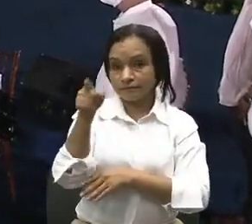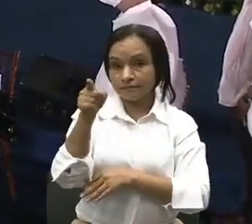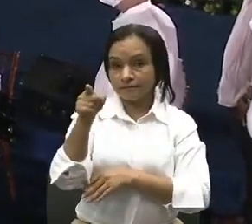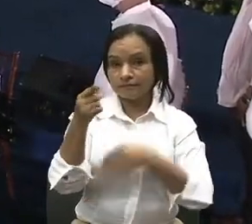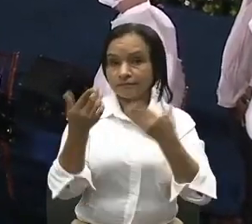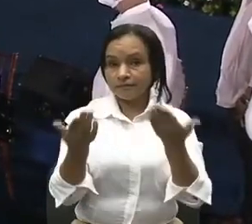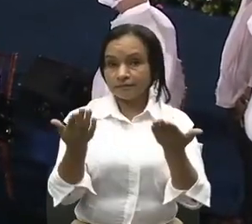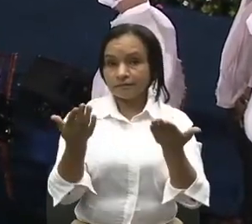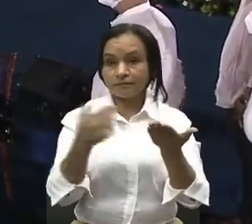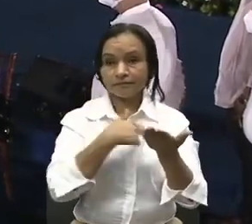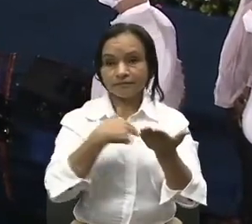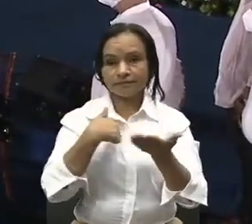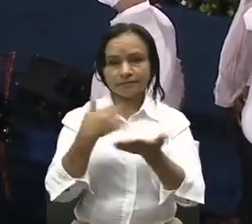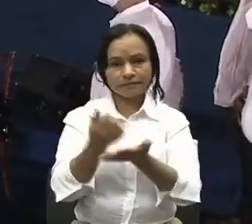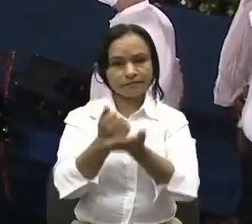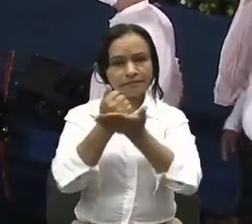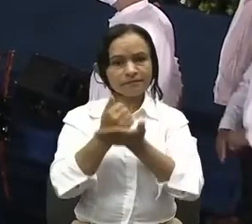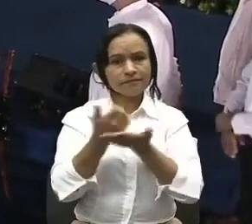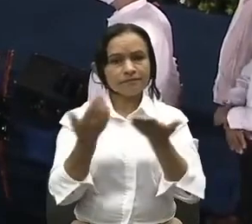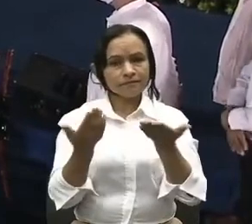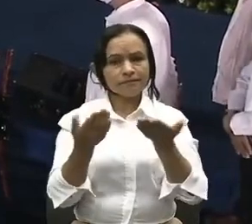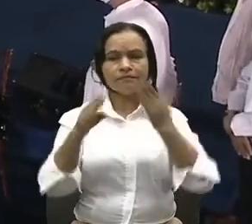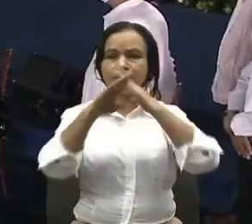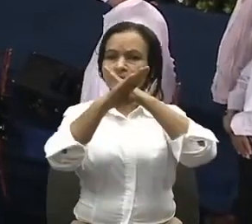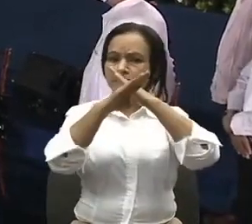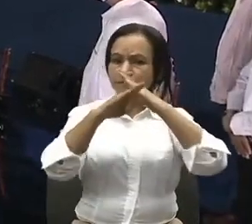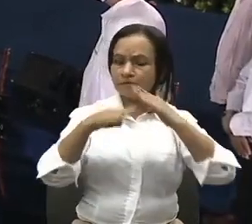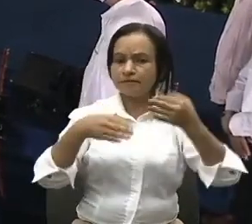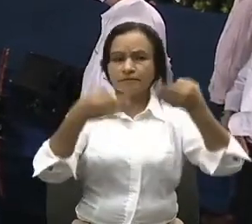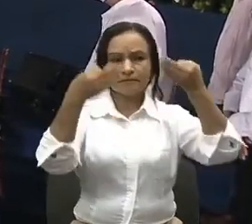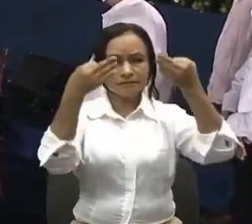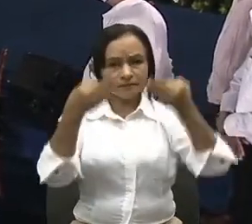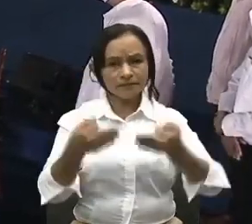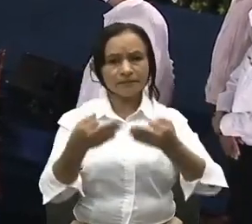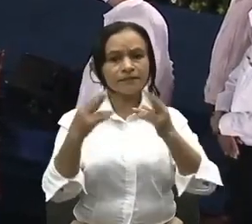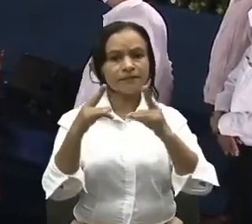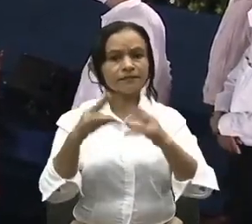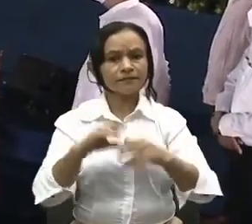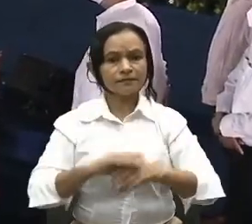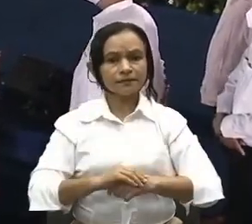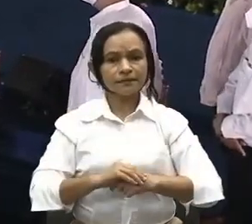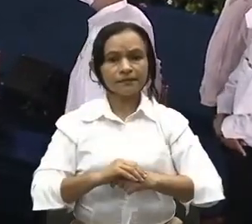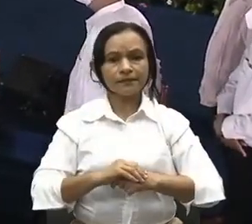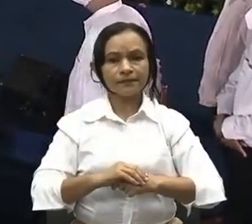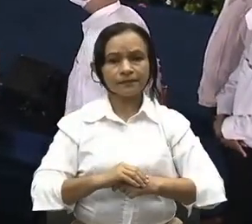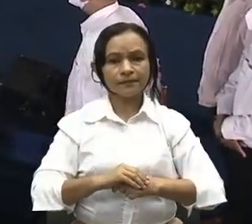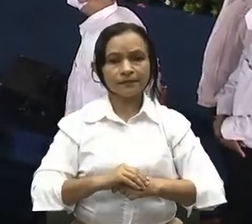Y eso nos da paz, seguridad y estabilidad.